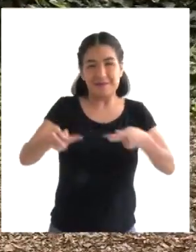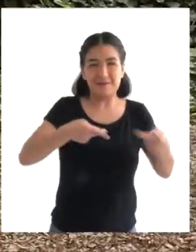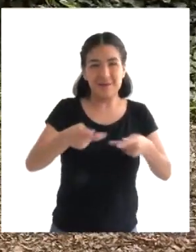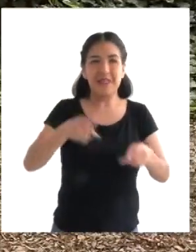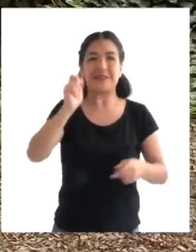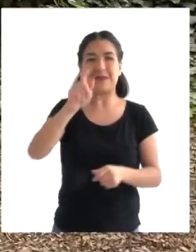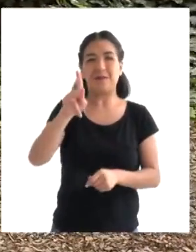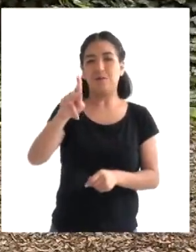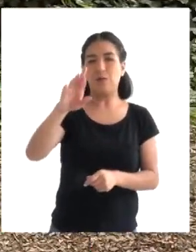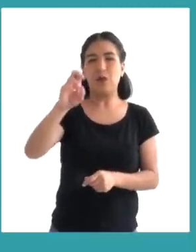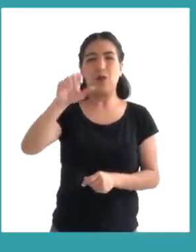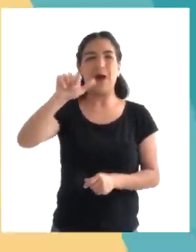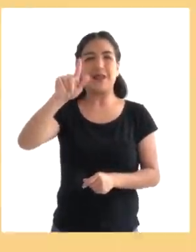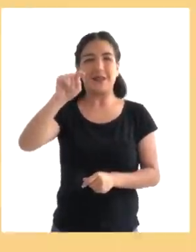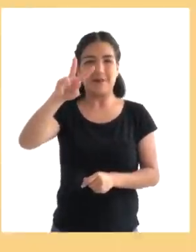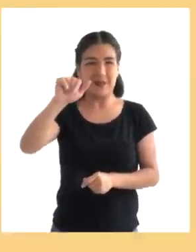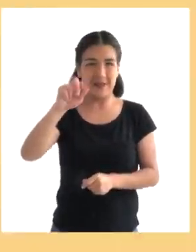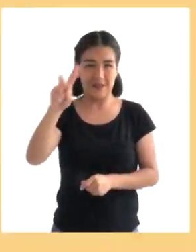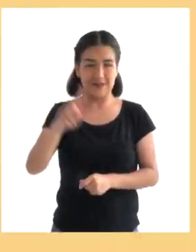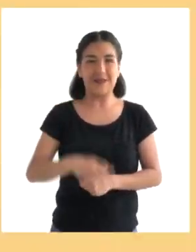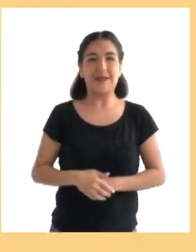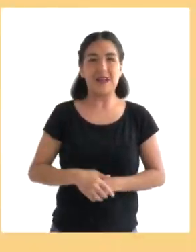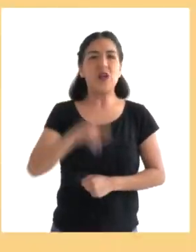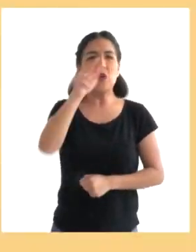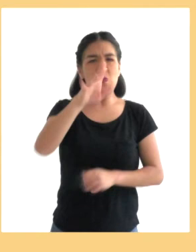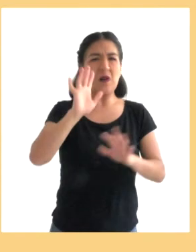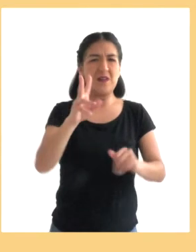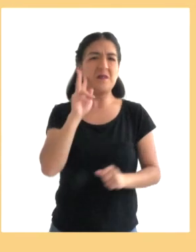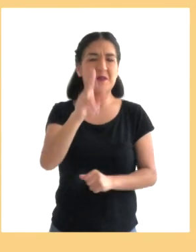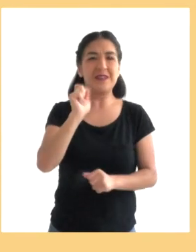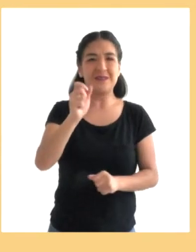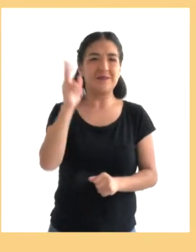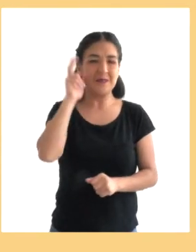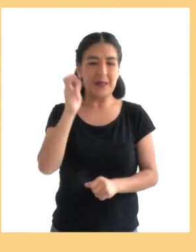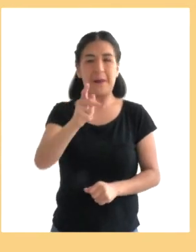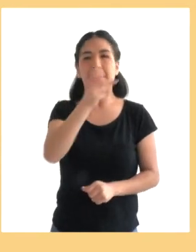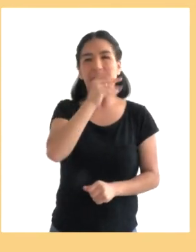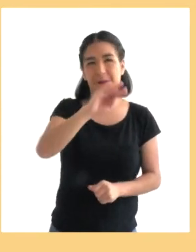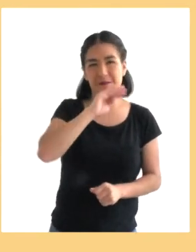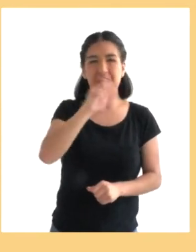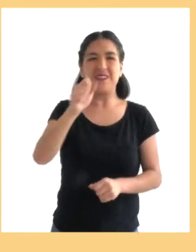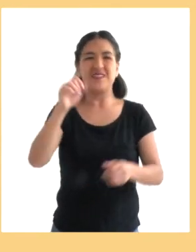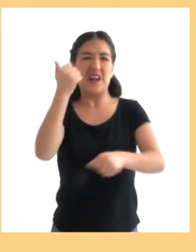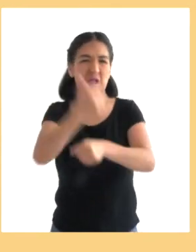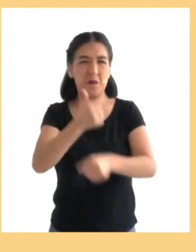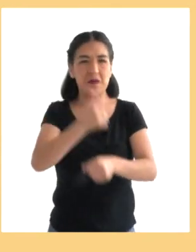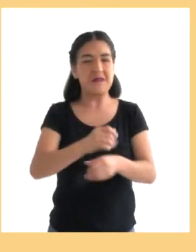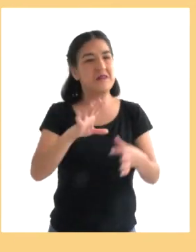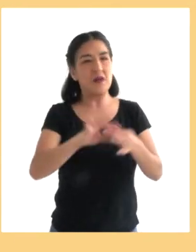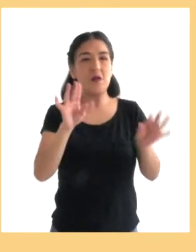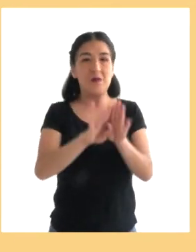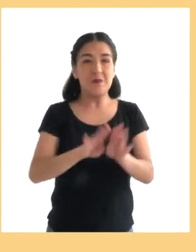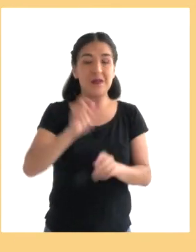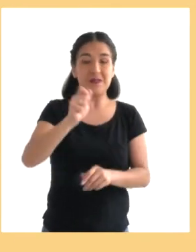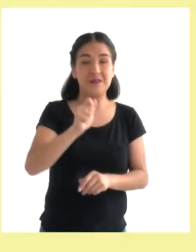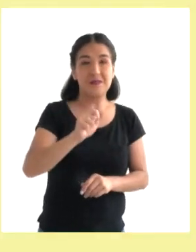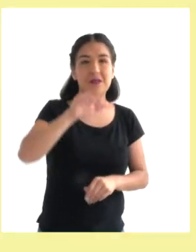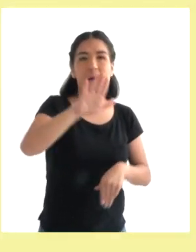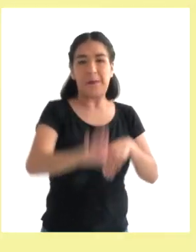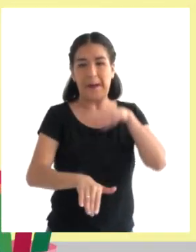la proactividad. ¿Alguna vez escuchaste a tus padres o abuelos decir que alguien no da paso sin